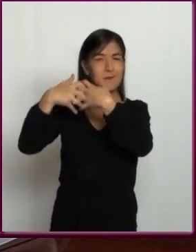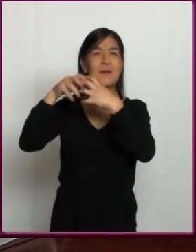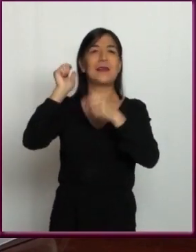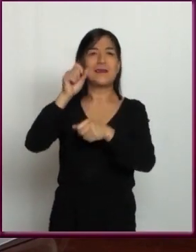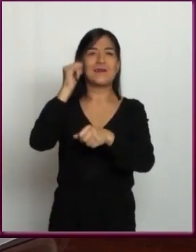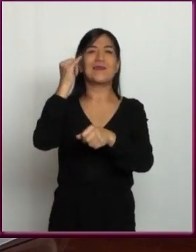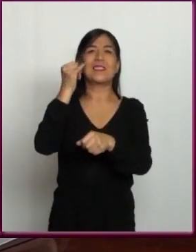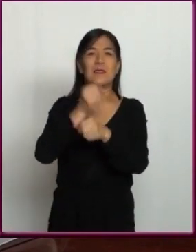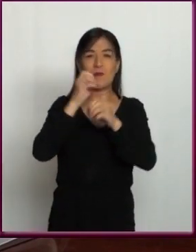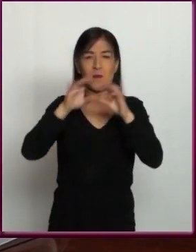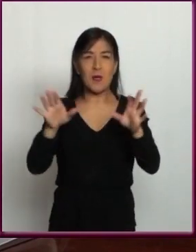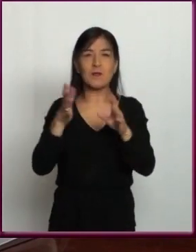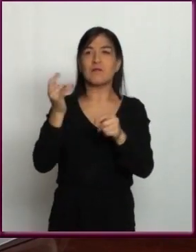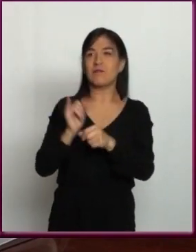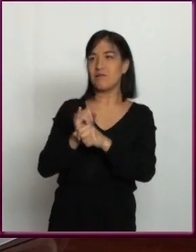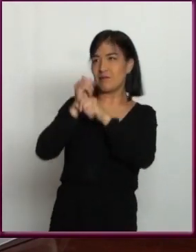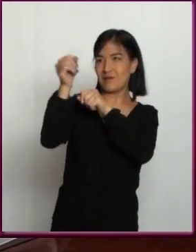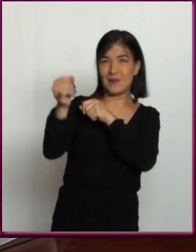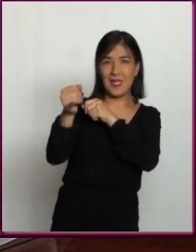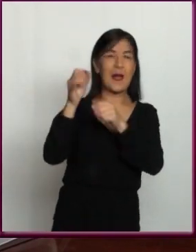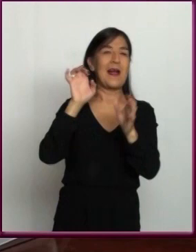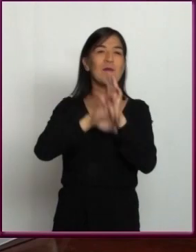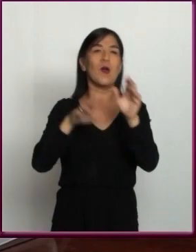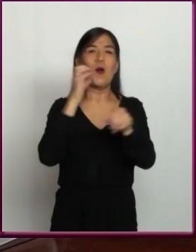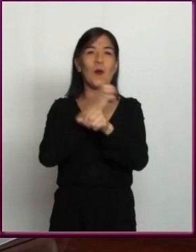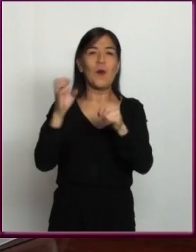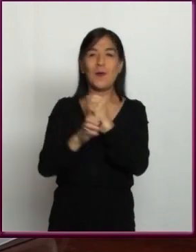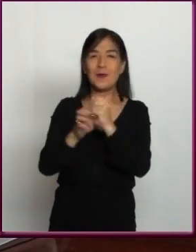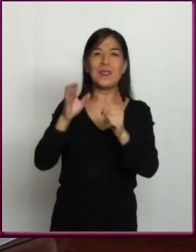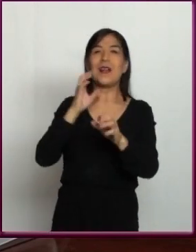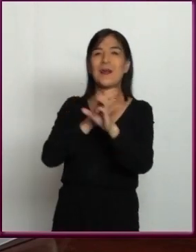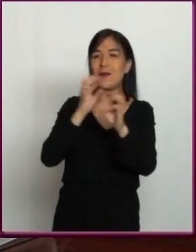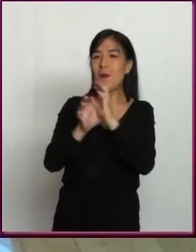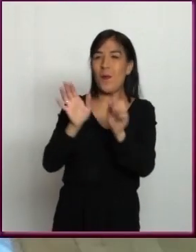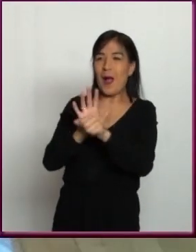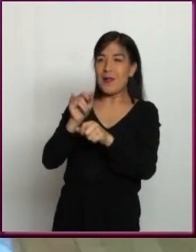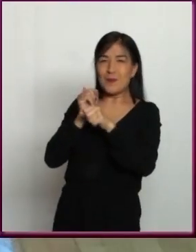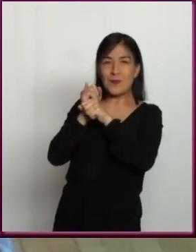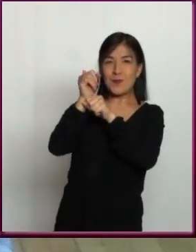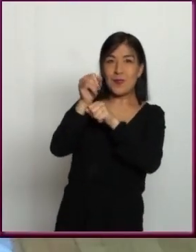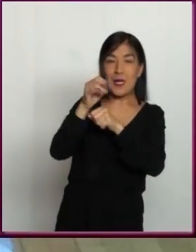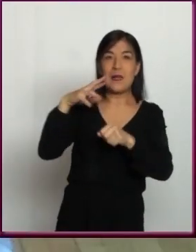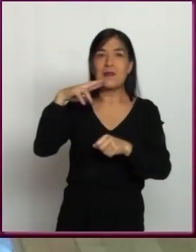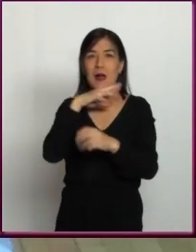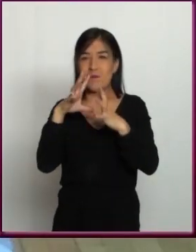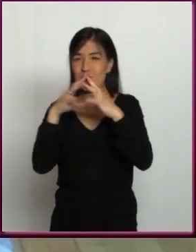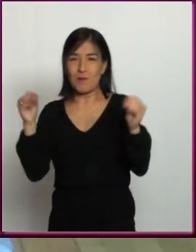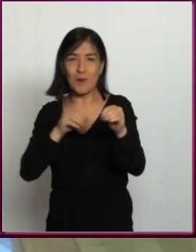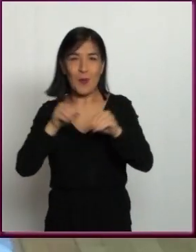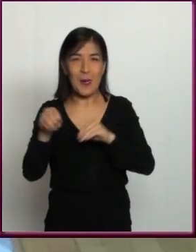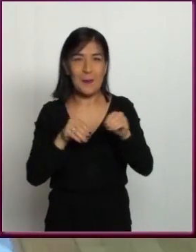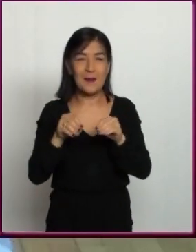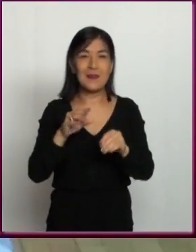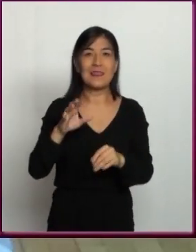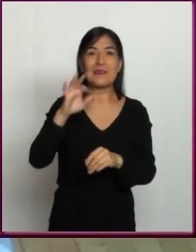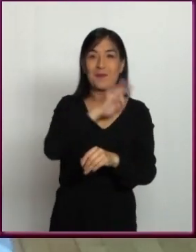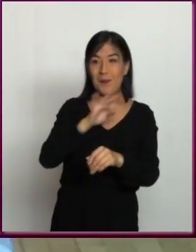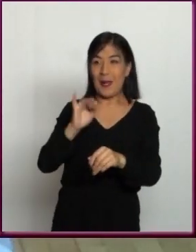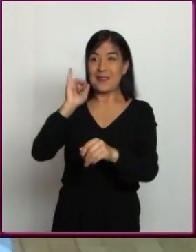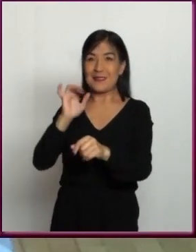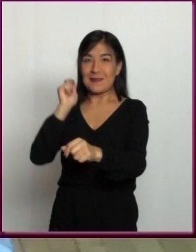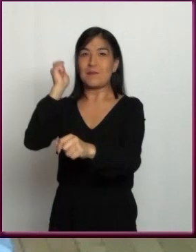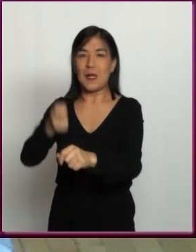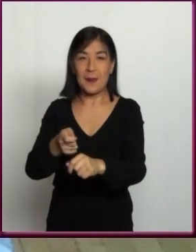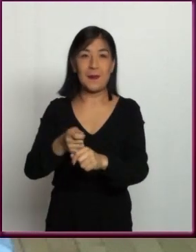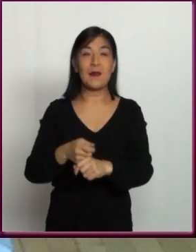interesa, que es a qué distancia se encuentra un objeto, qué tan rápido se está moviendo, dónde me puedo parar, dónde no me puedo parar. A pesar de que las